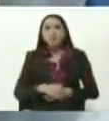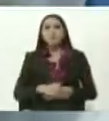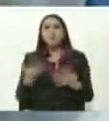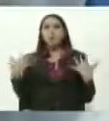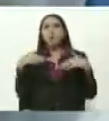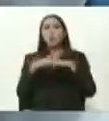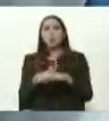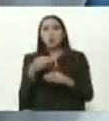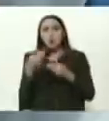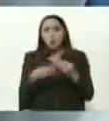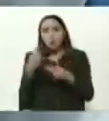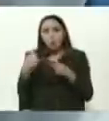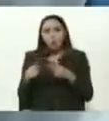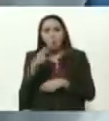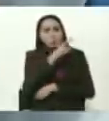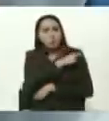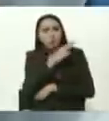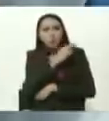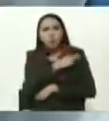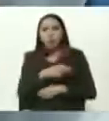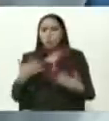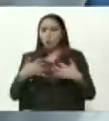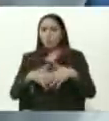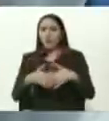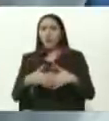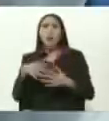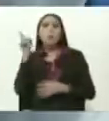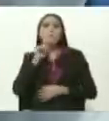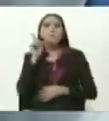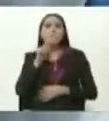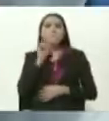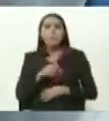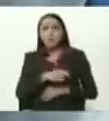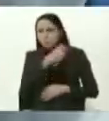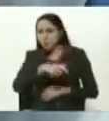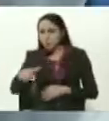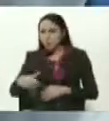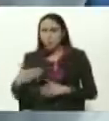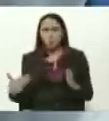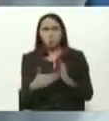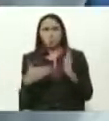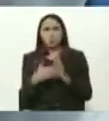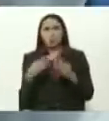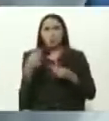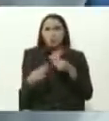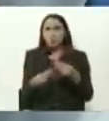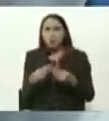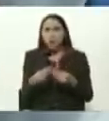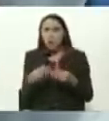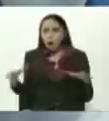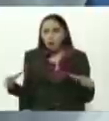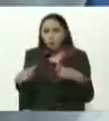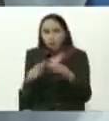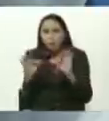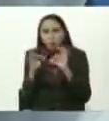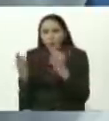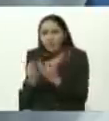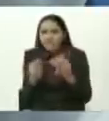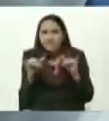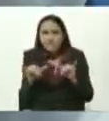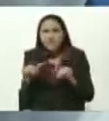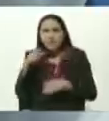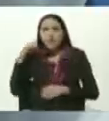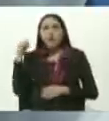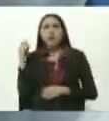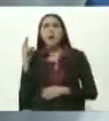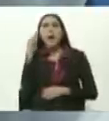falsos empresarios, en otro caso, que provocaron daños patrimoniales a un grupo de familias en el